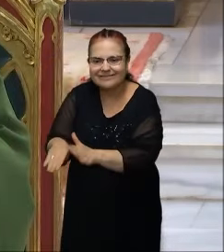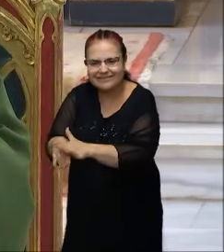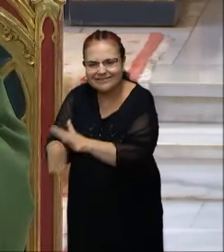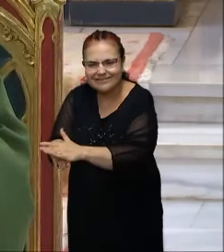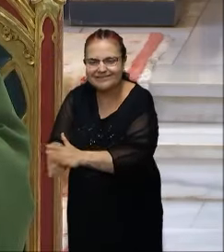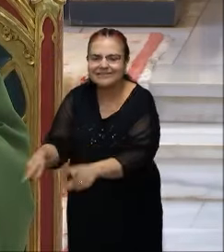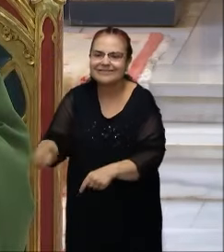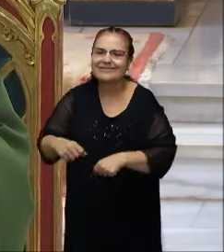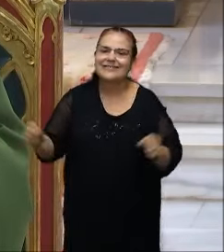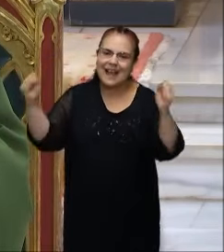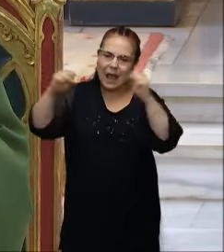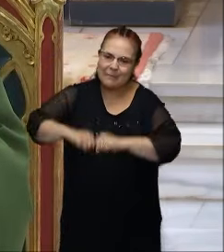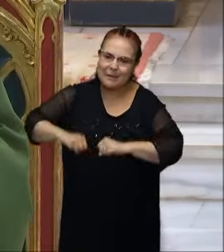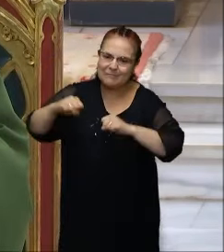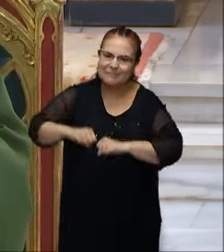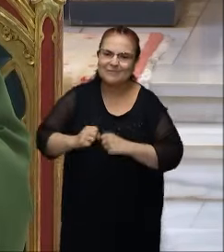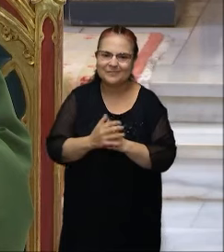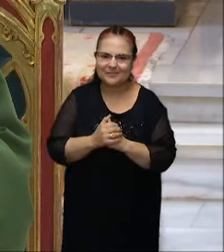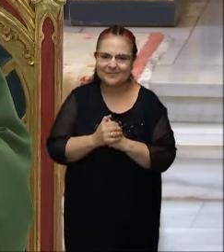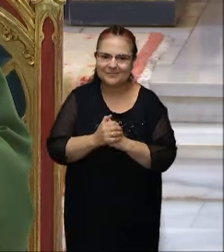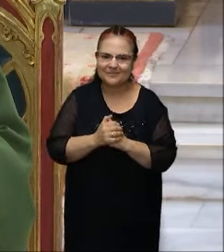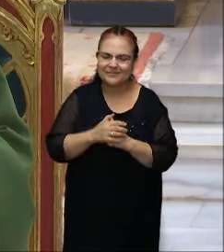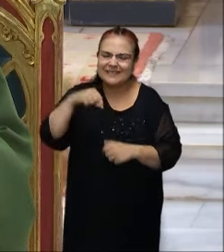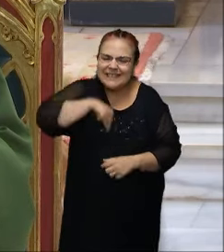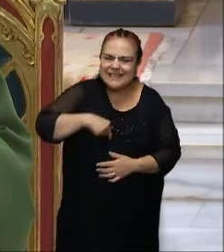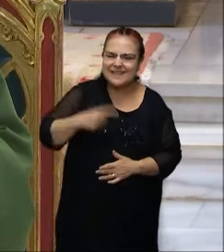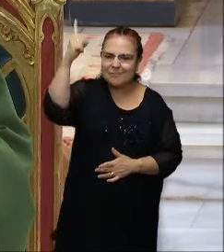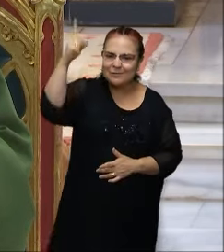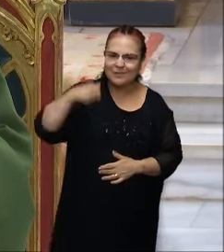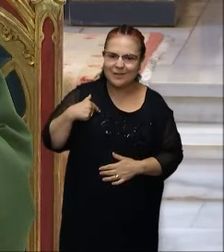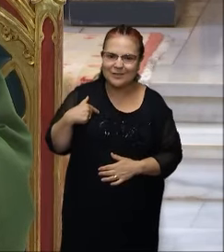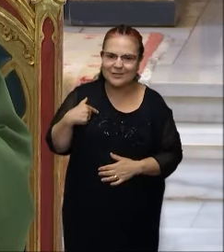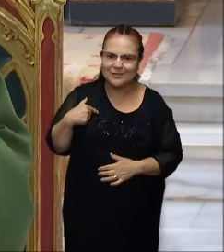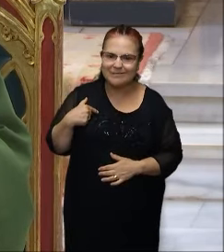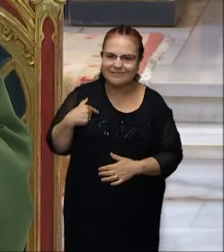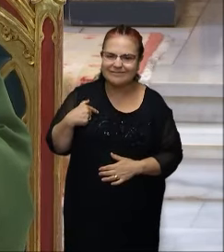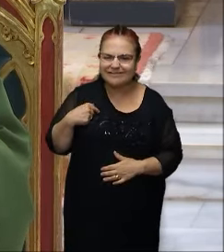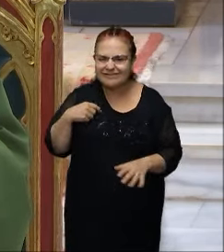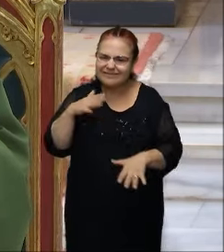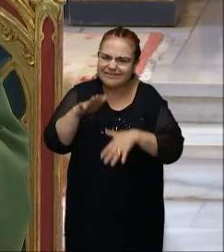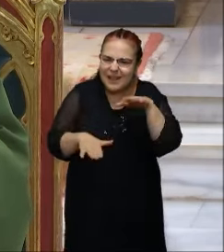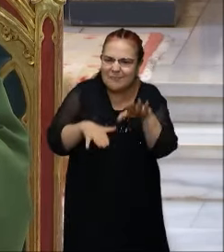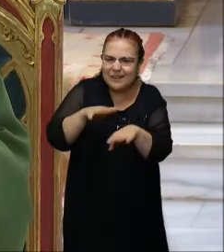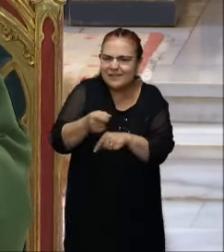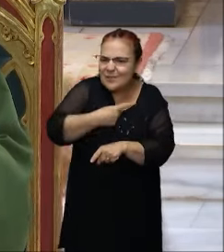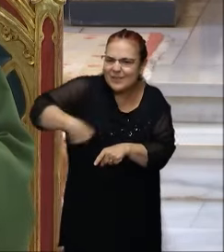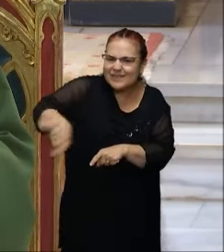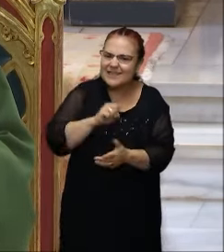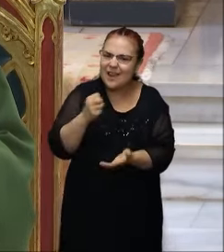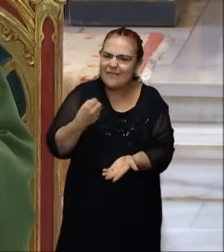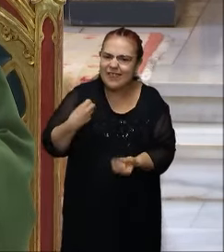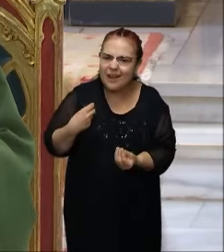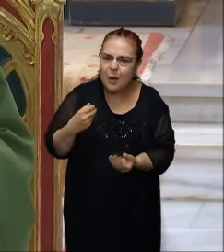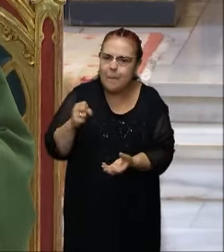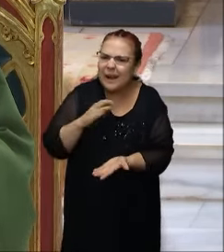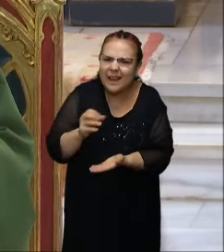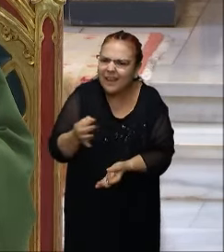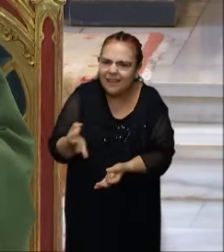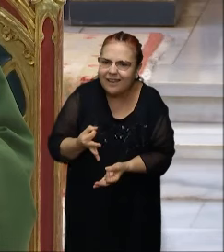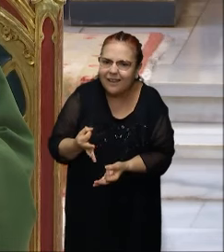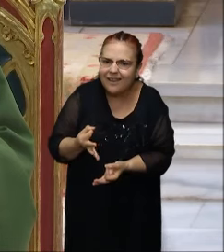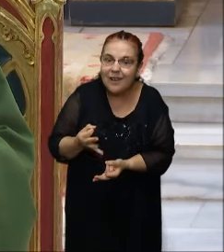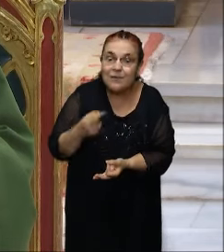permanezca sobre vosotros. Que sintamos a Dios que va caminando por nuestra vida. ¿Sabes para qué? Para que